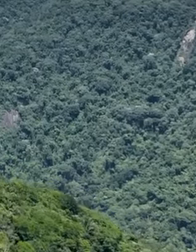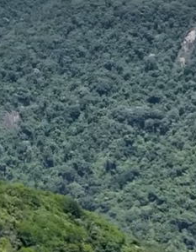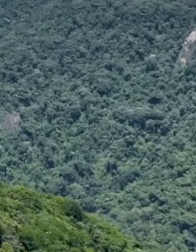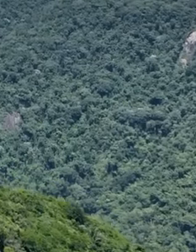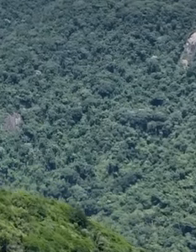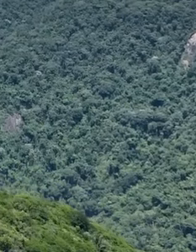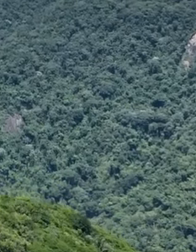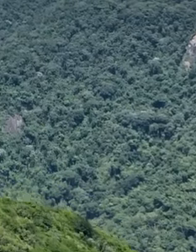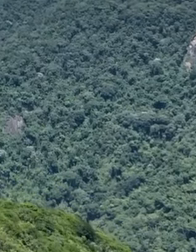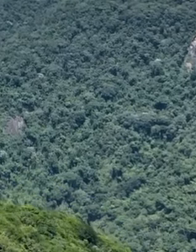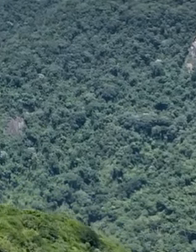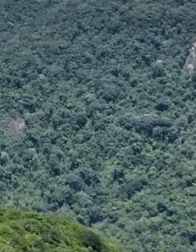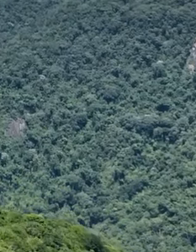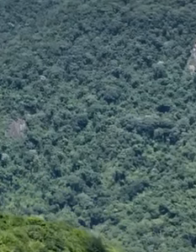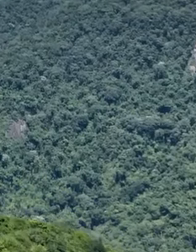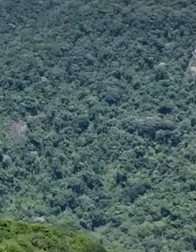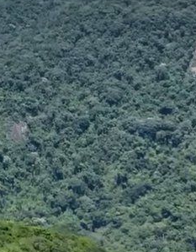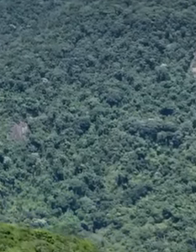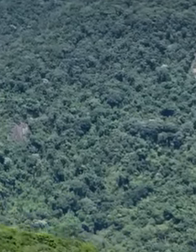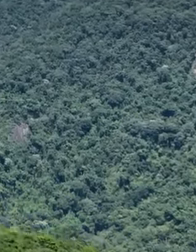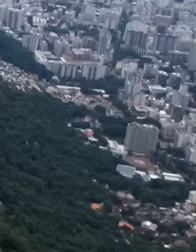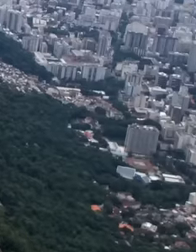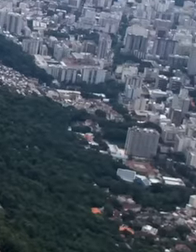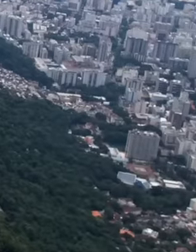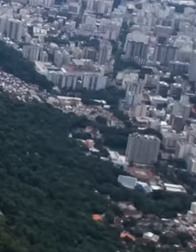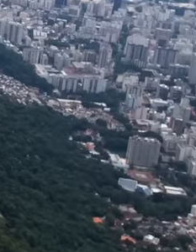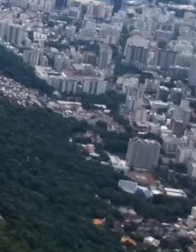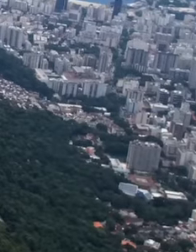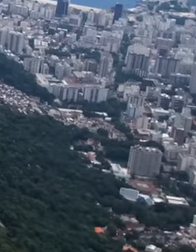es encabezado por Brasil.